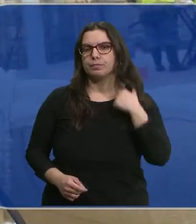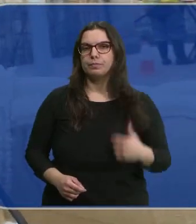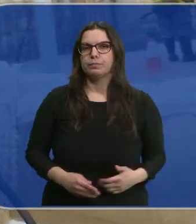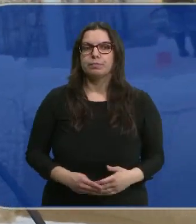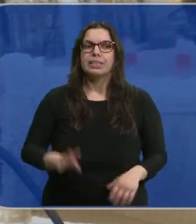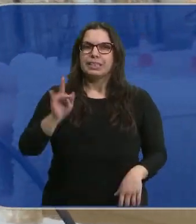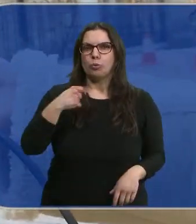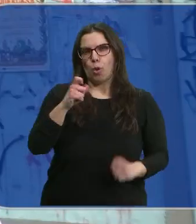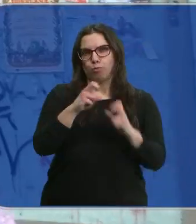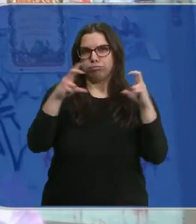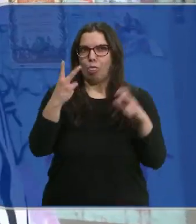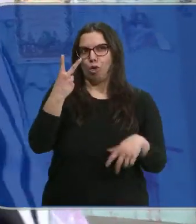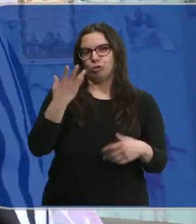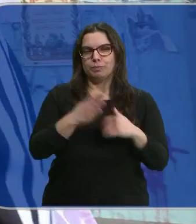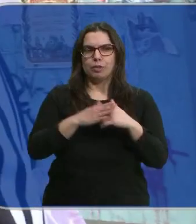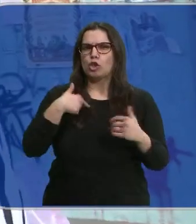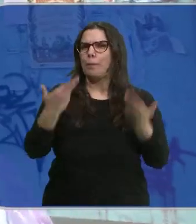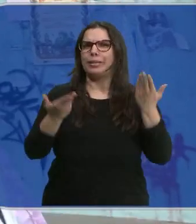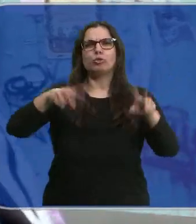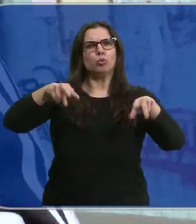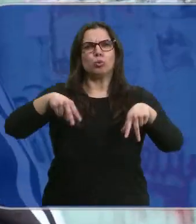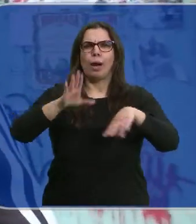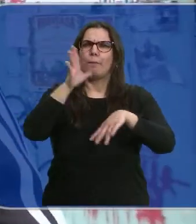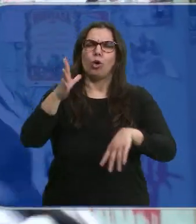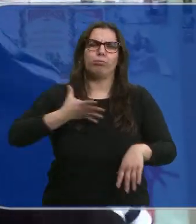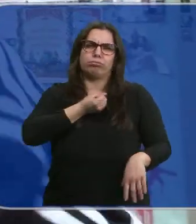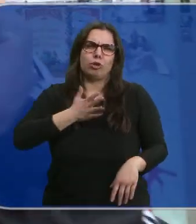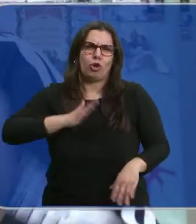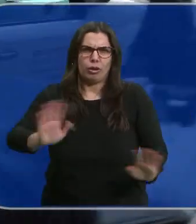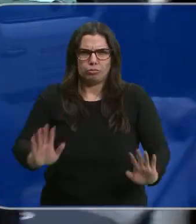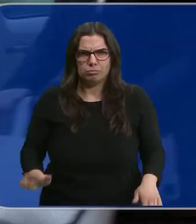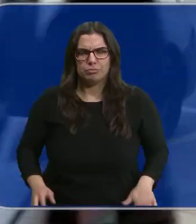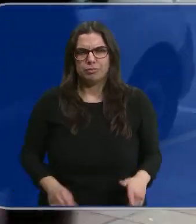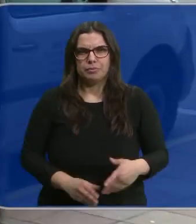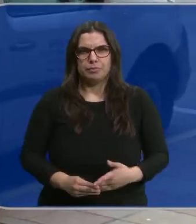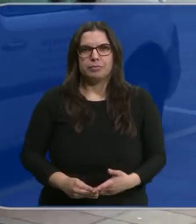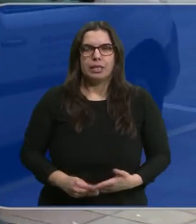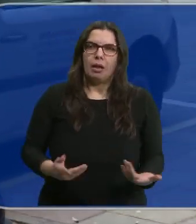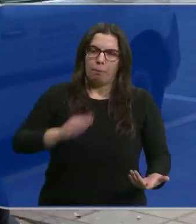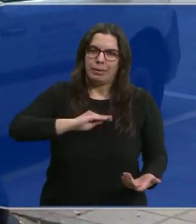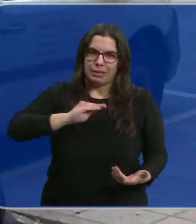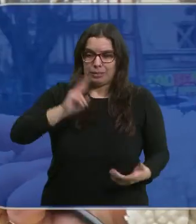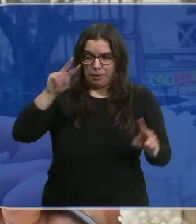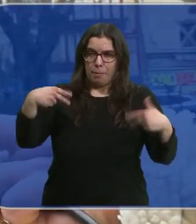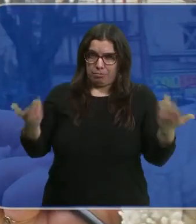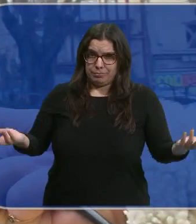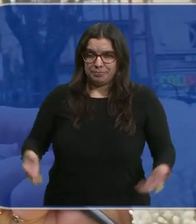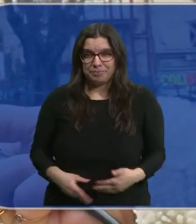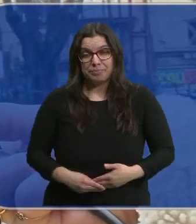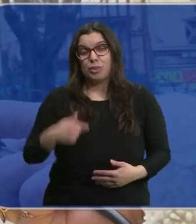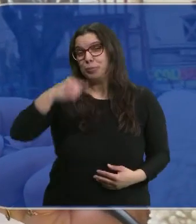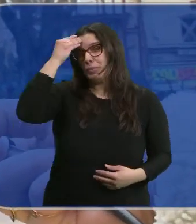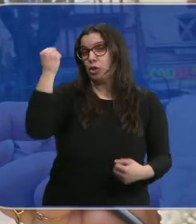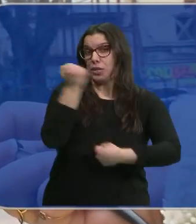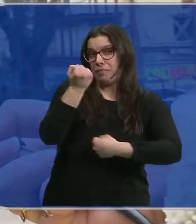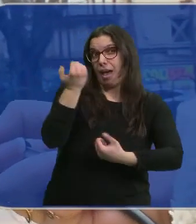Sí, yo he cogido un par de kilos. Y es que no me peso nada para no llevarme disgusto. Pero bastante, mira cómo estoy. Yo creo que en Navidad